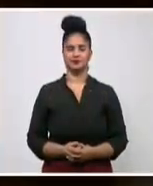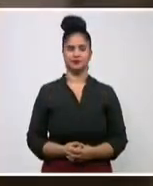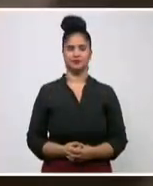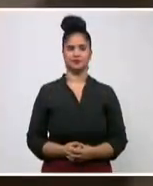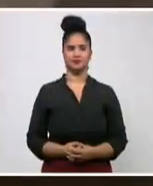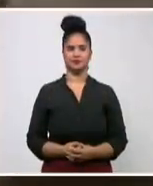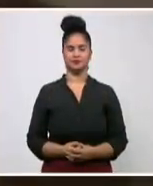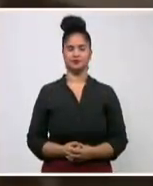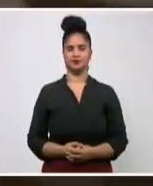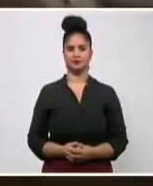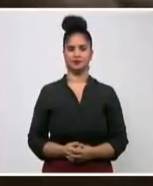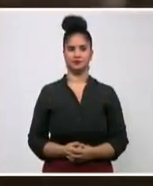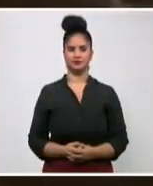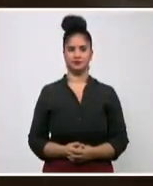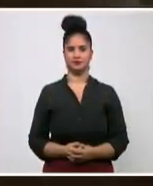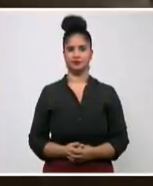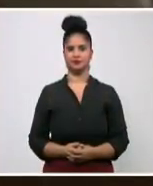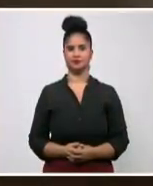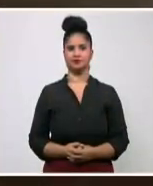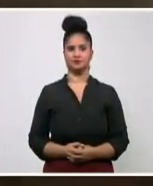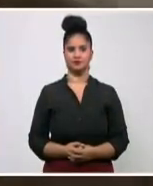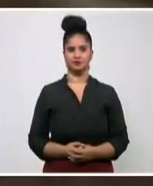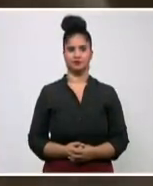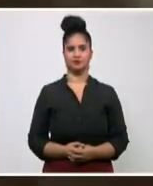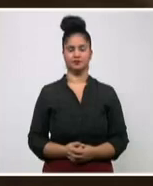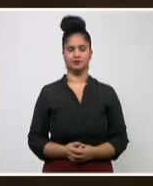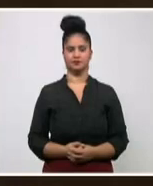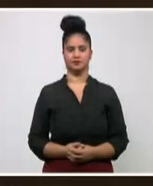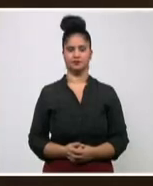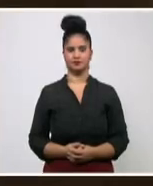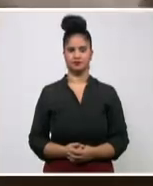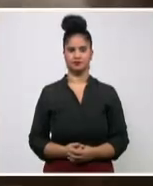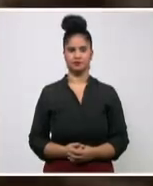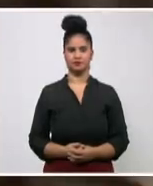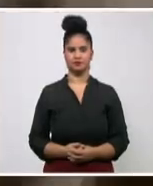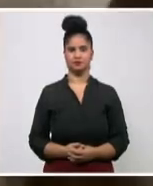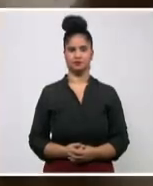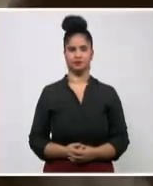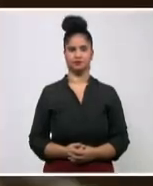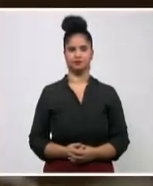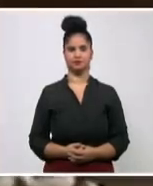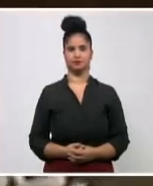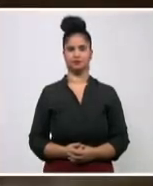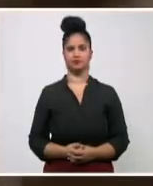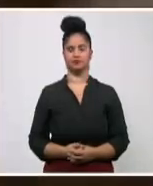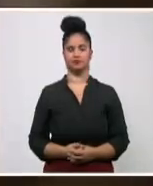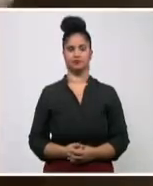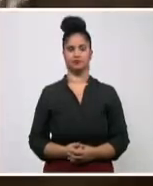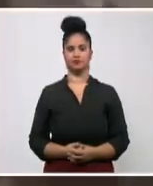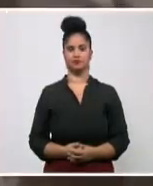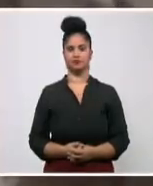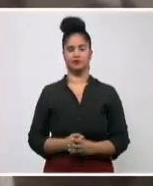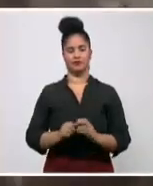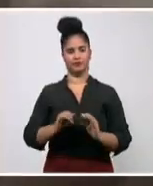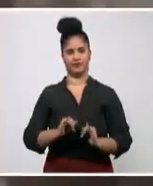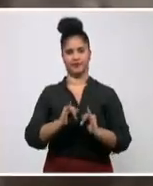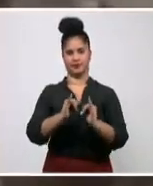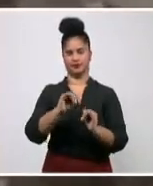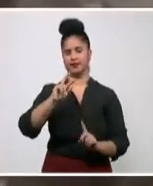Se les recuerda sin llanto, se les recuerda en los... Edelman Enríquez Pons,